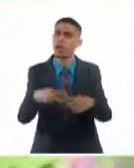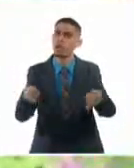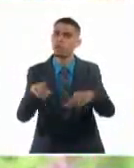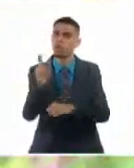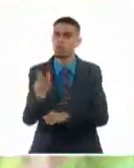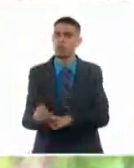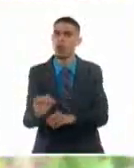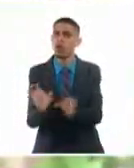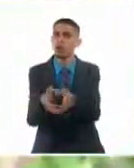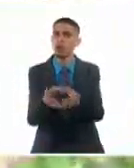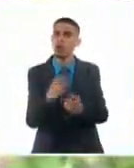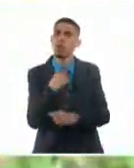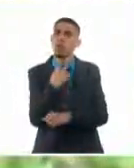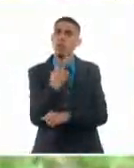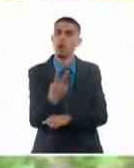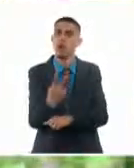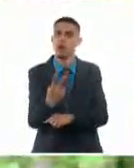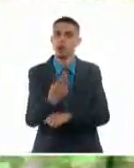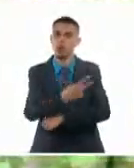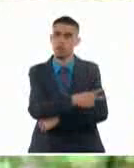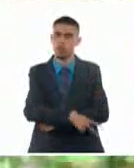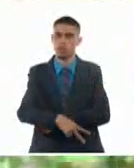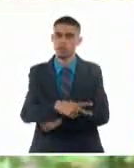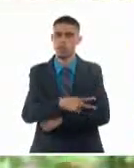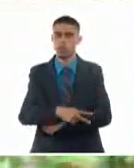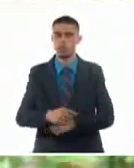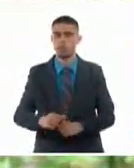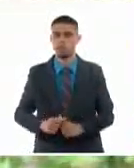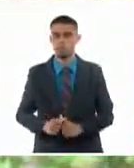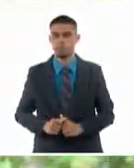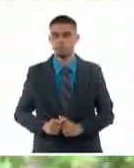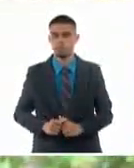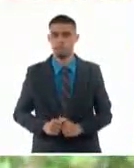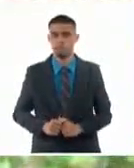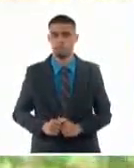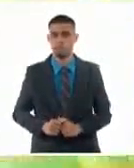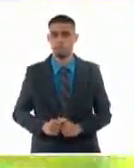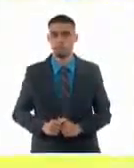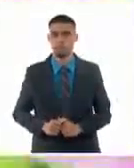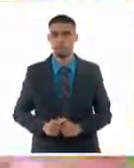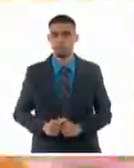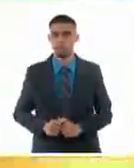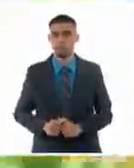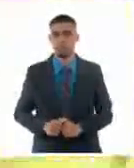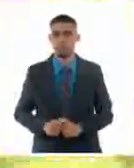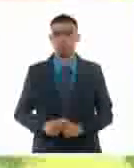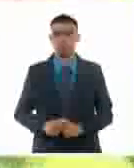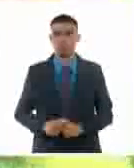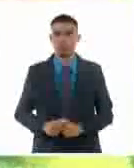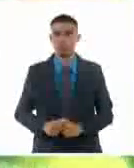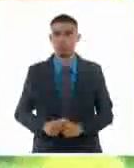vocales de Cuba y el mundo. Se marchitan y hasta lloran,